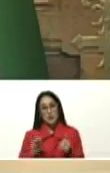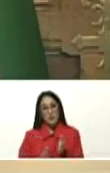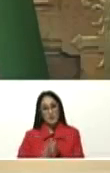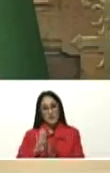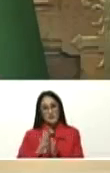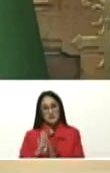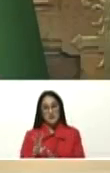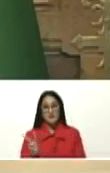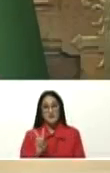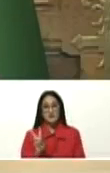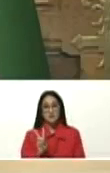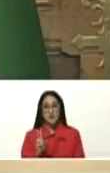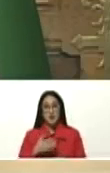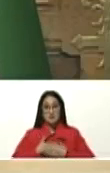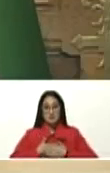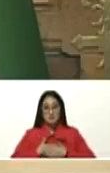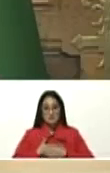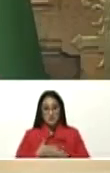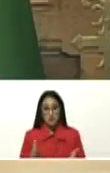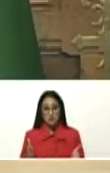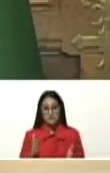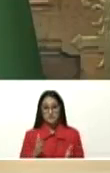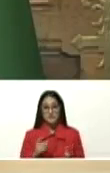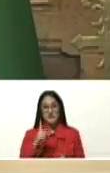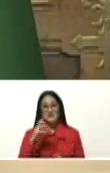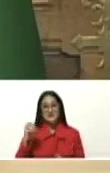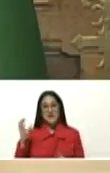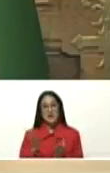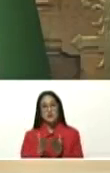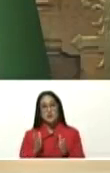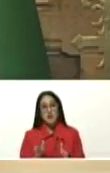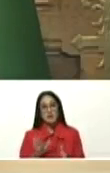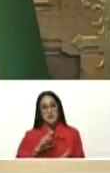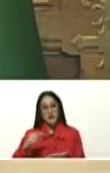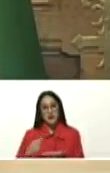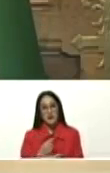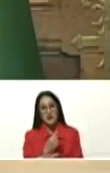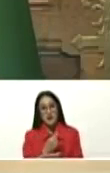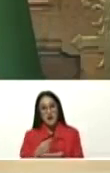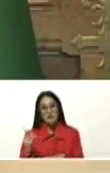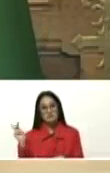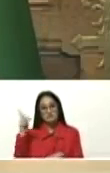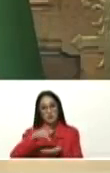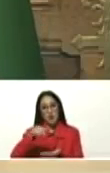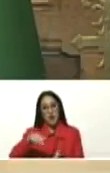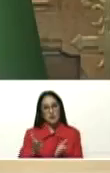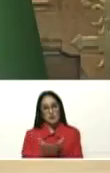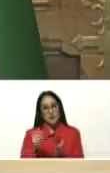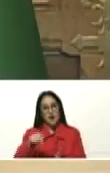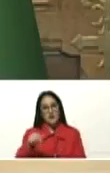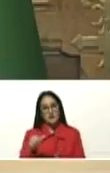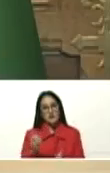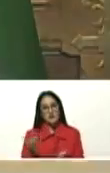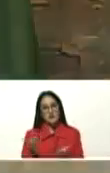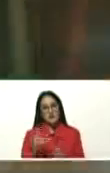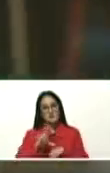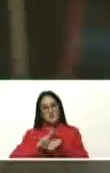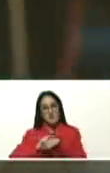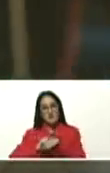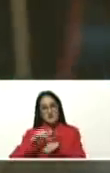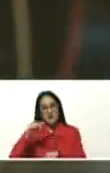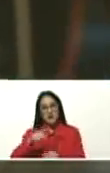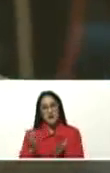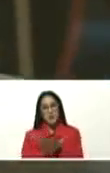Venezuela ha abierto el cupo para 100 estudiantes de Guinea-Bissau que vengan a estudiar medicina en la Escuela